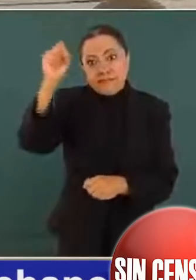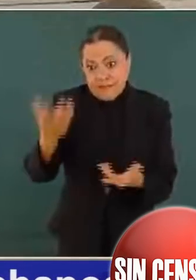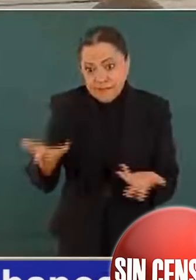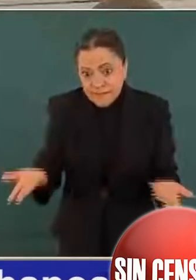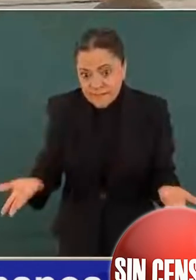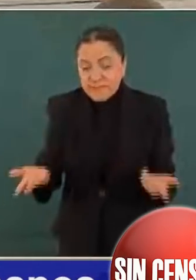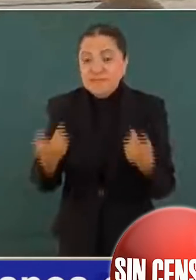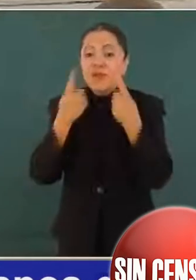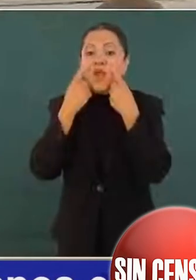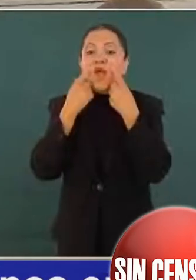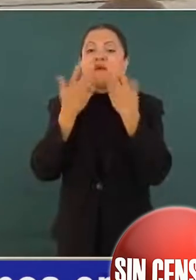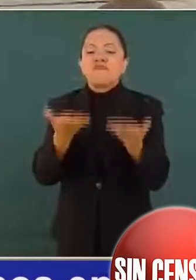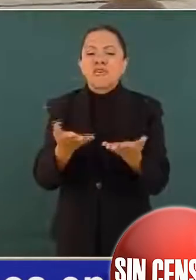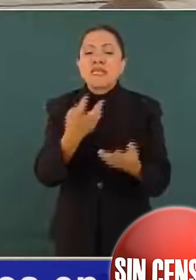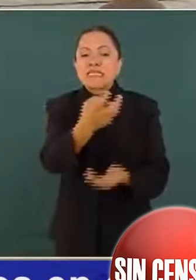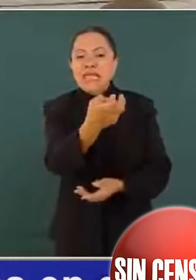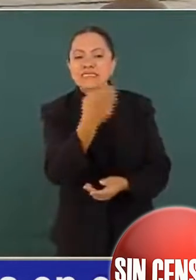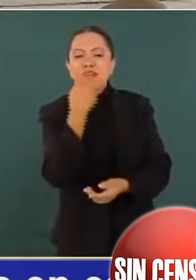la CRE.